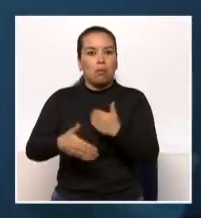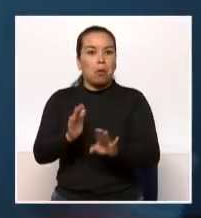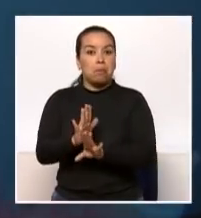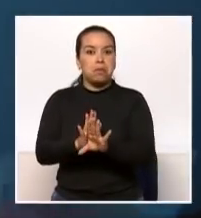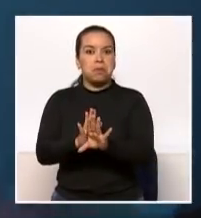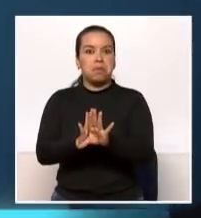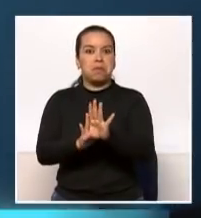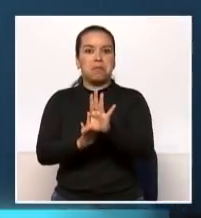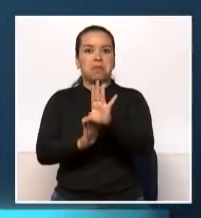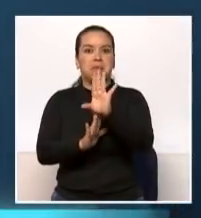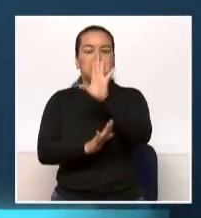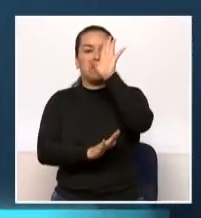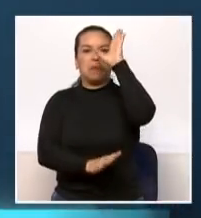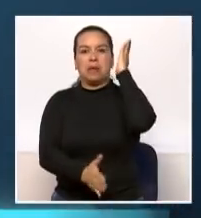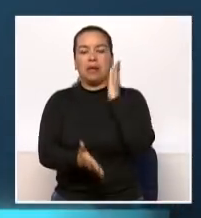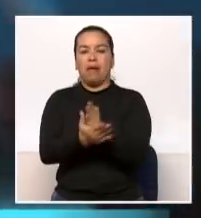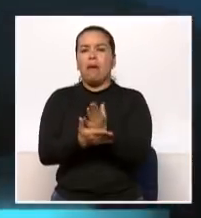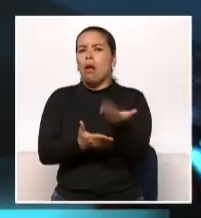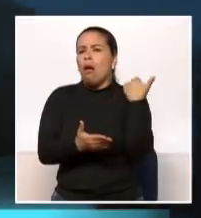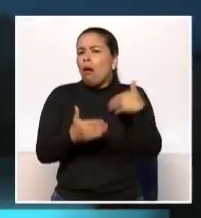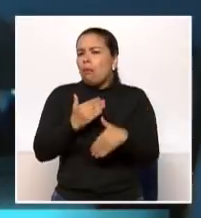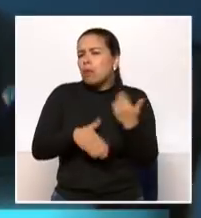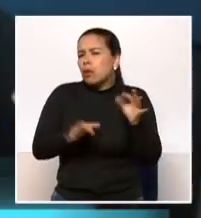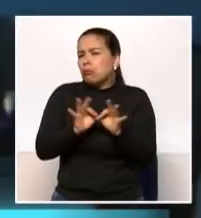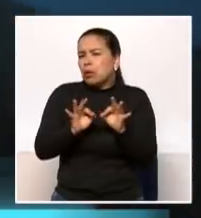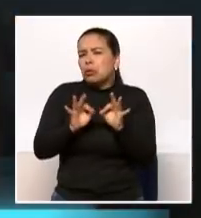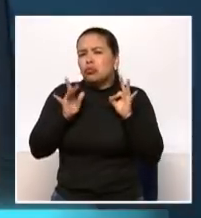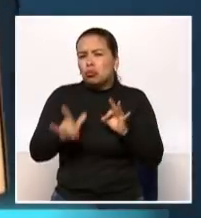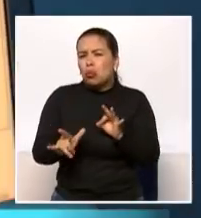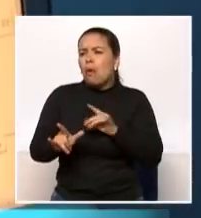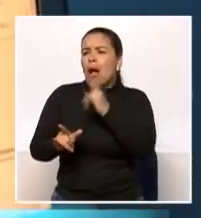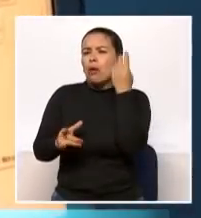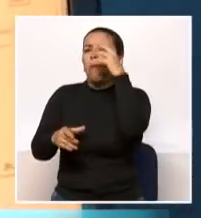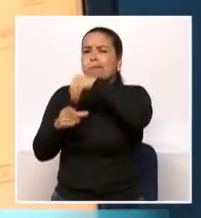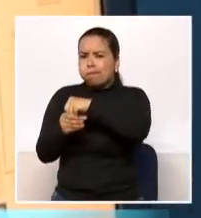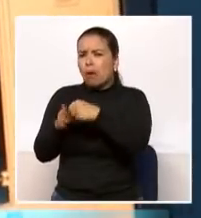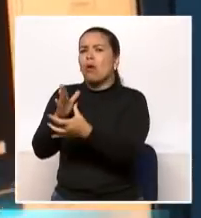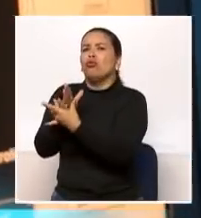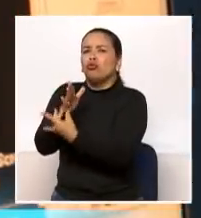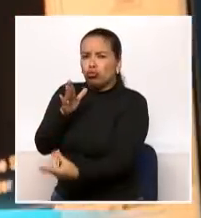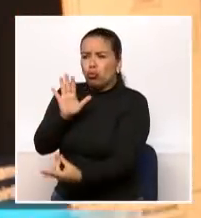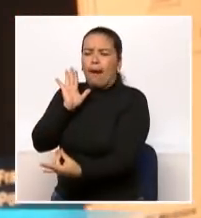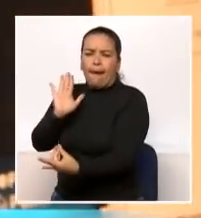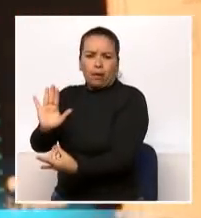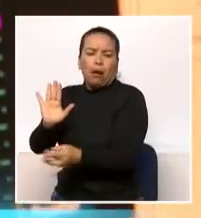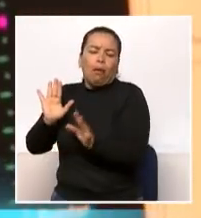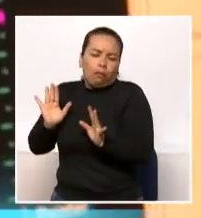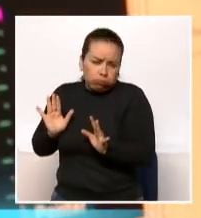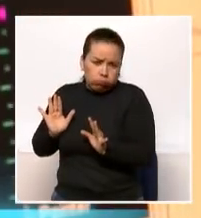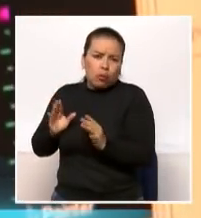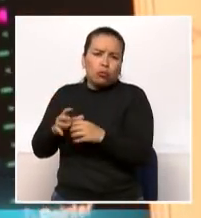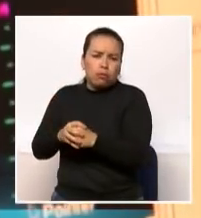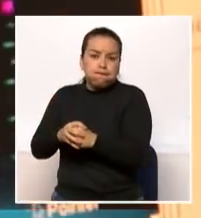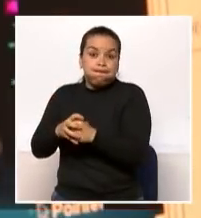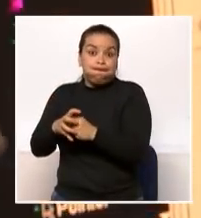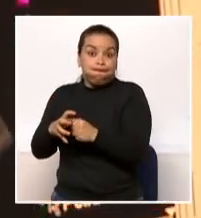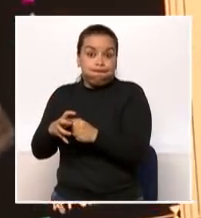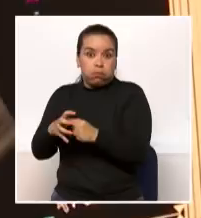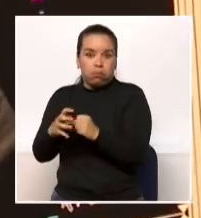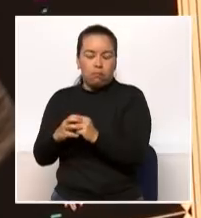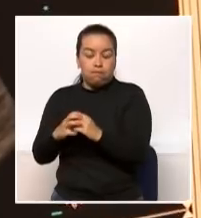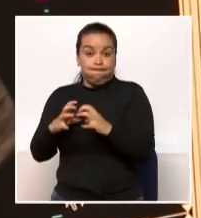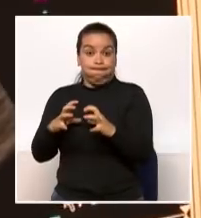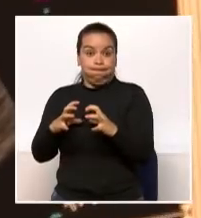hepática. Posteriormente, al hacer las pruebas, podemos comprobar que tenga una esteatohepatitis, o sea, una inflamación del hígado.